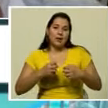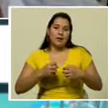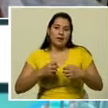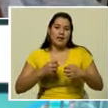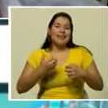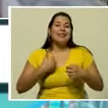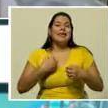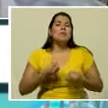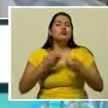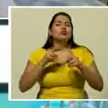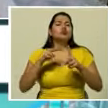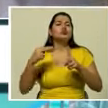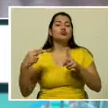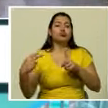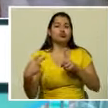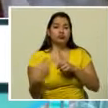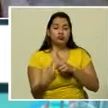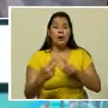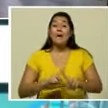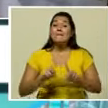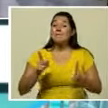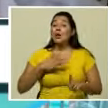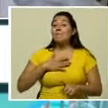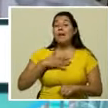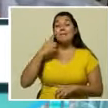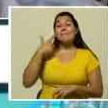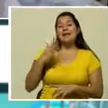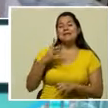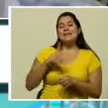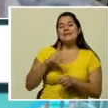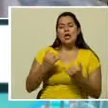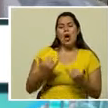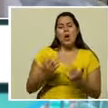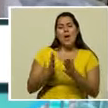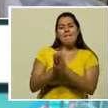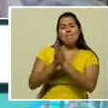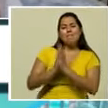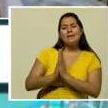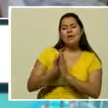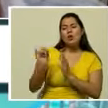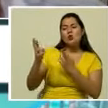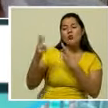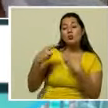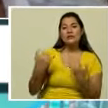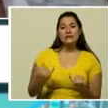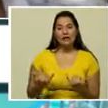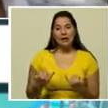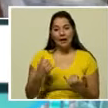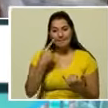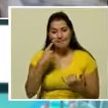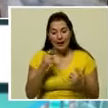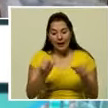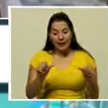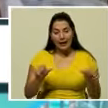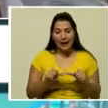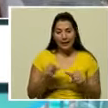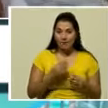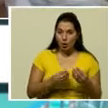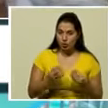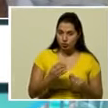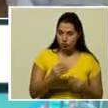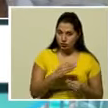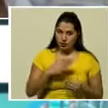tenemos. Pero me parece que los diputados están pidiendo una respuesta inmediata para el sector productivo. Y me